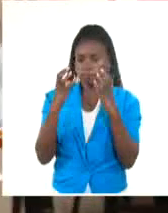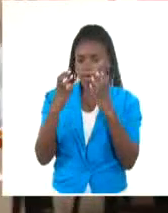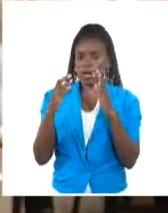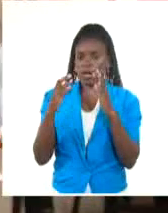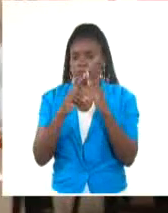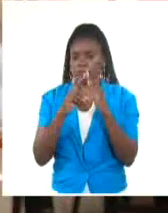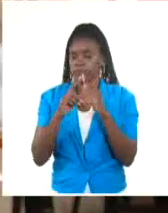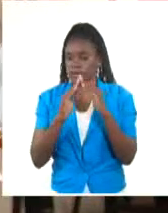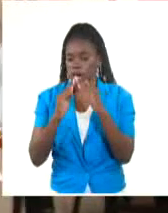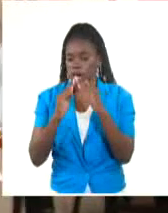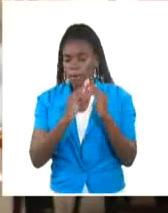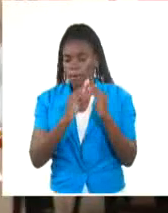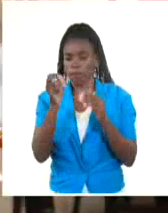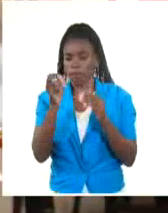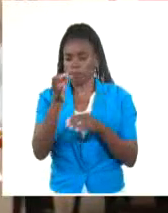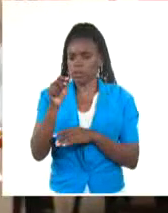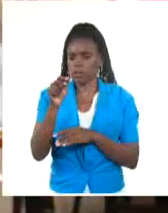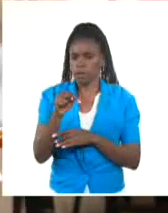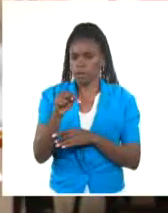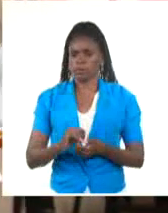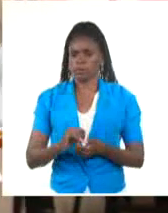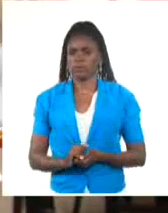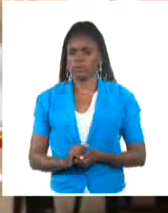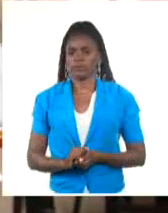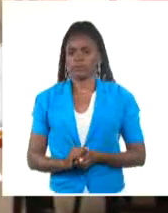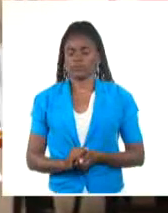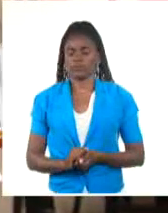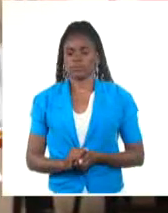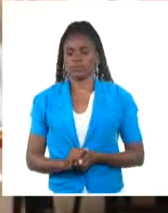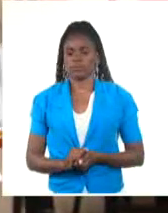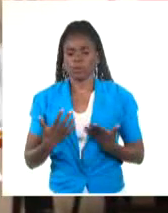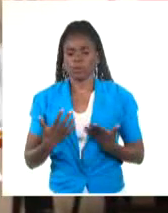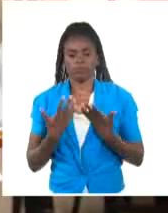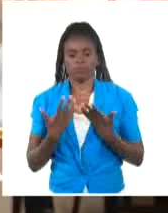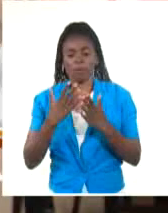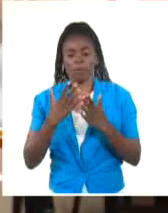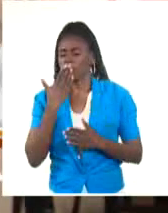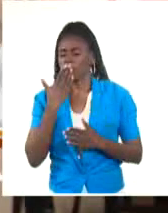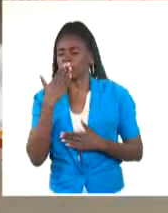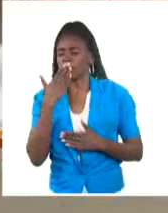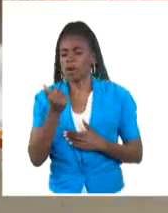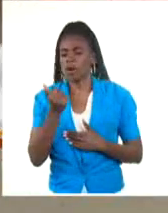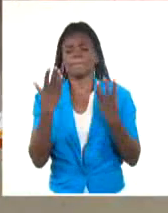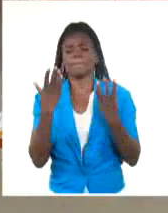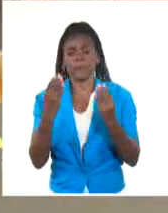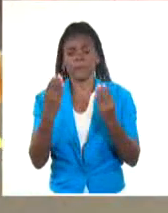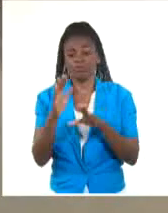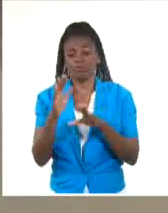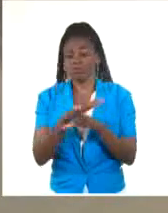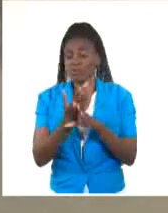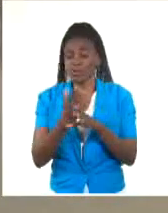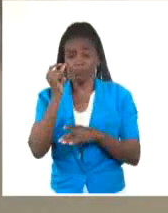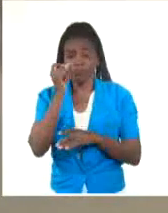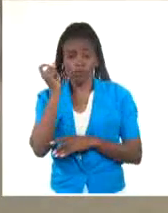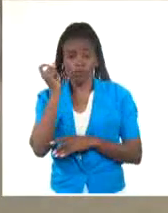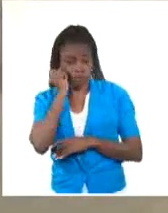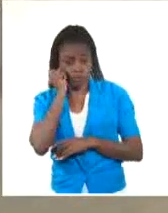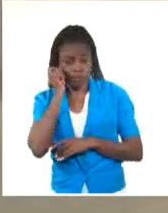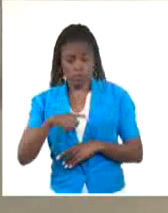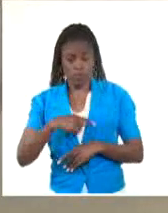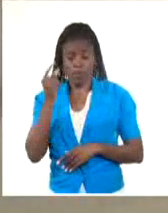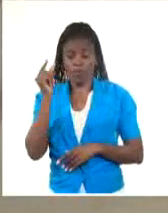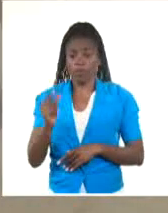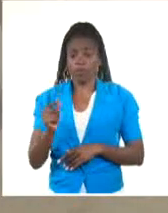comunitarios de nuestro municipio y ha aportado mucho talento artístico para nuestra comunidad. Por último, el ensemble